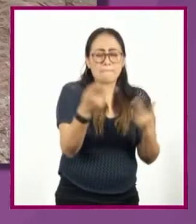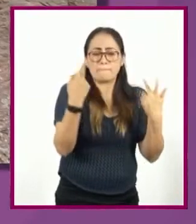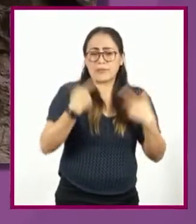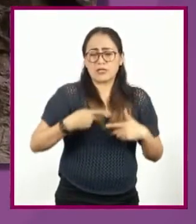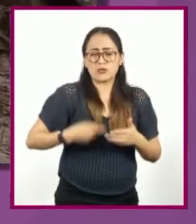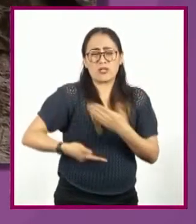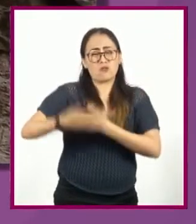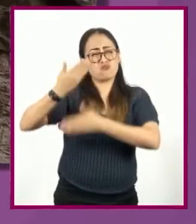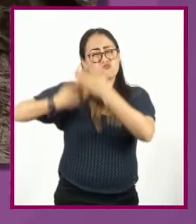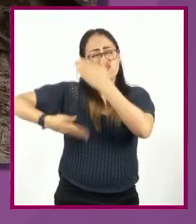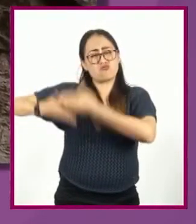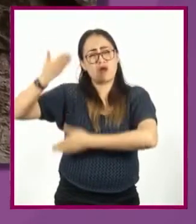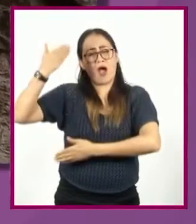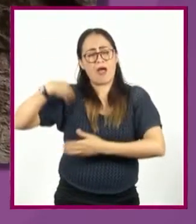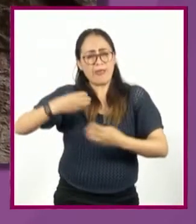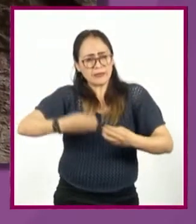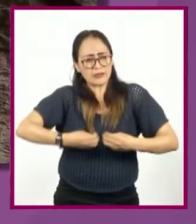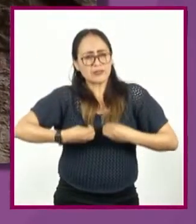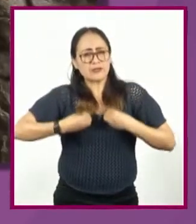valle.